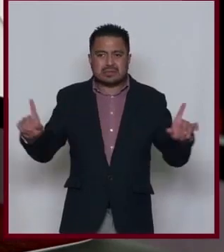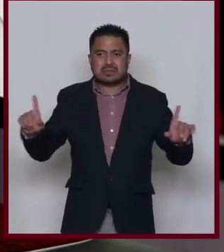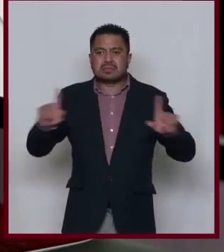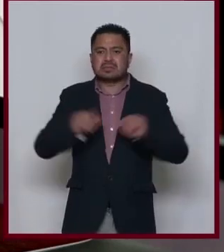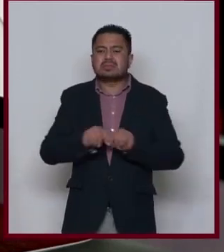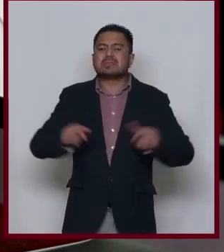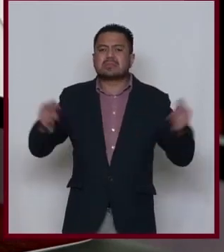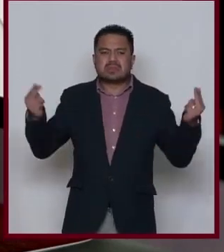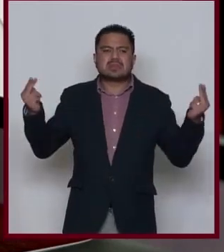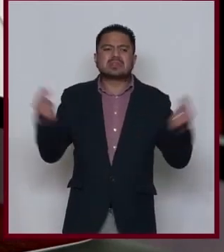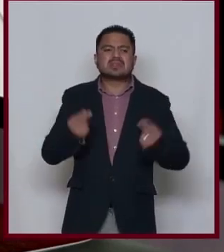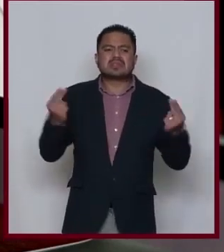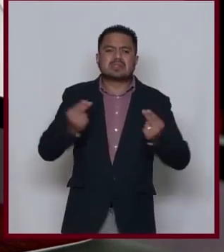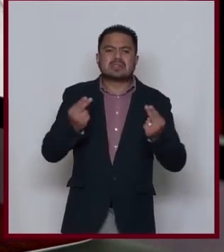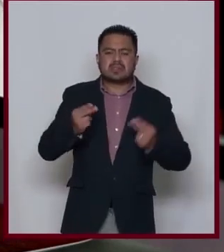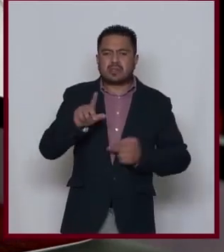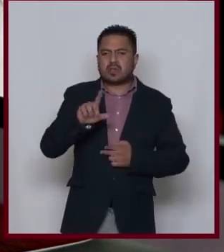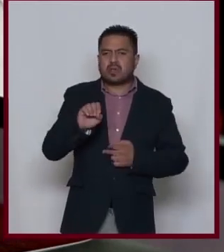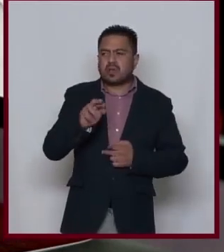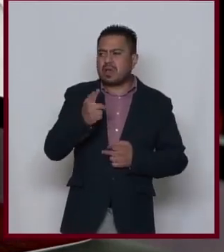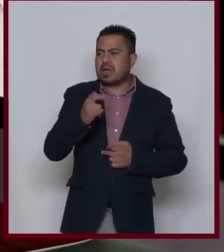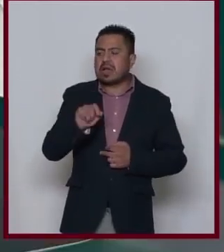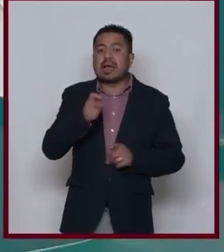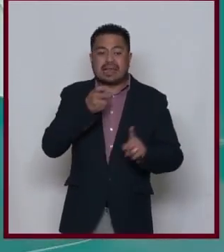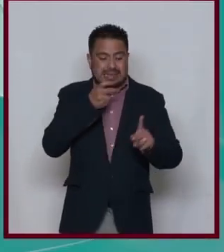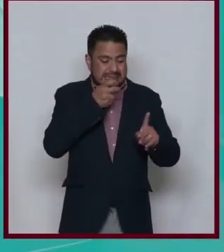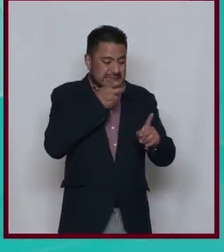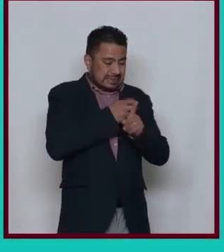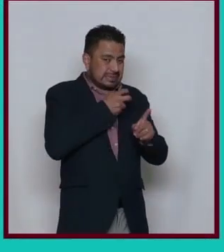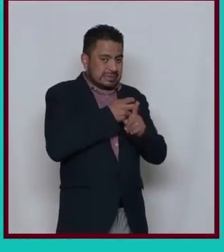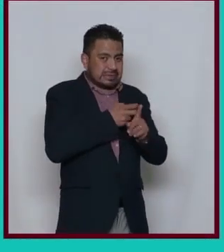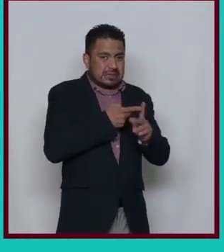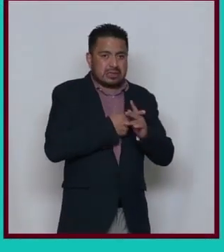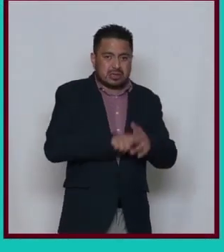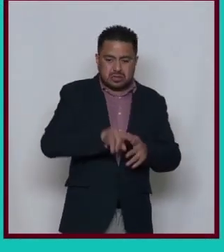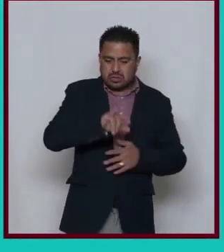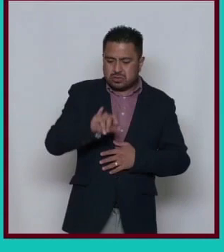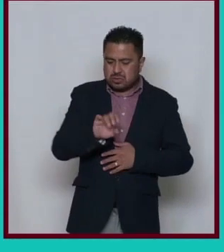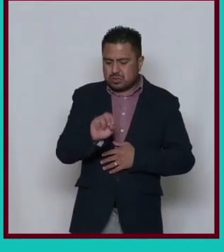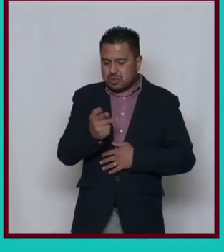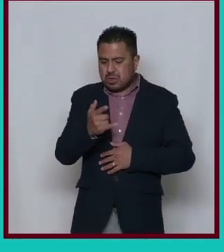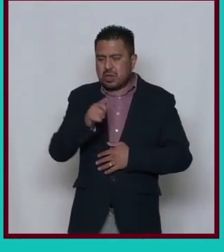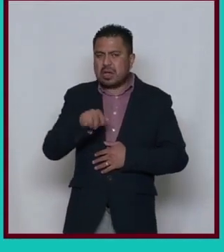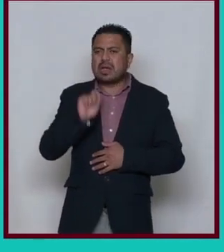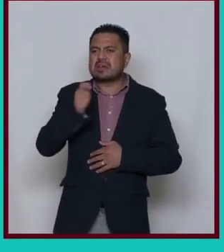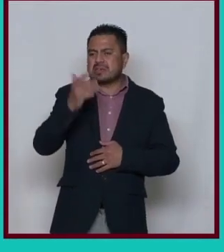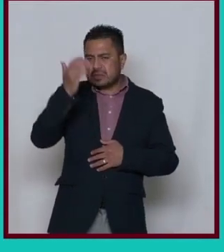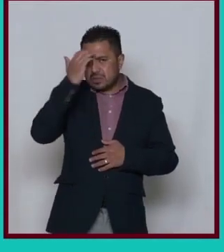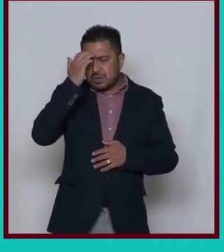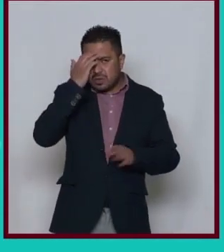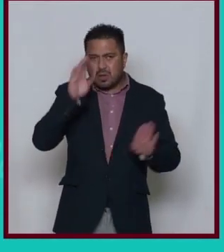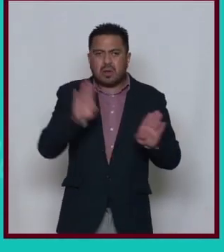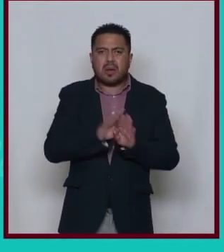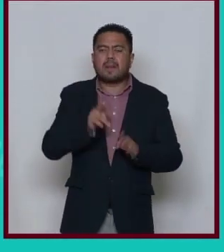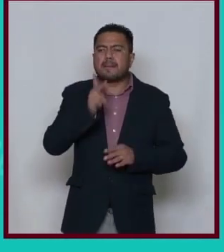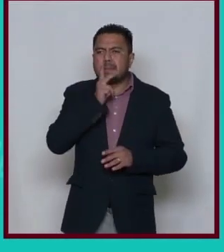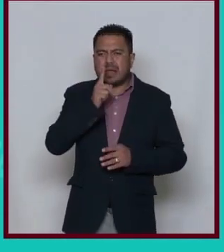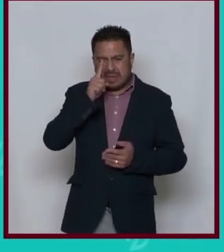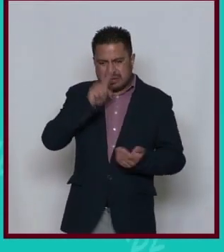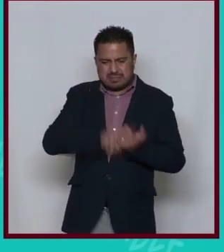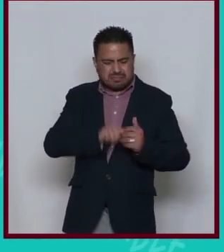fue necesario el logaritmo. Y de ahí entonces, Johann Sebastian Bach, a quien se le conoce como el padre de la